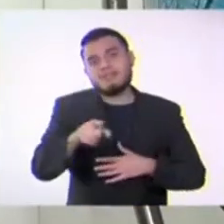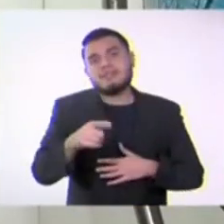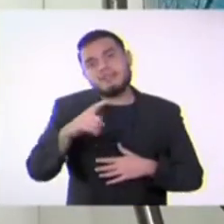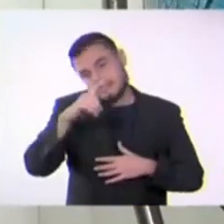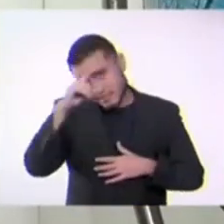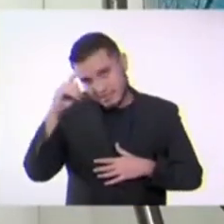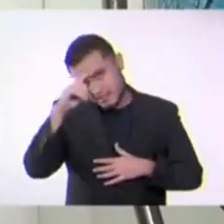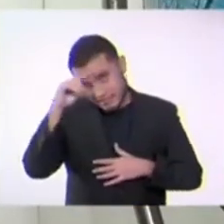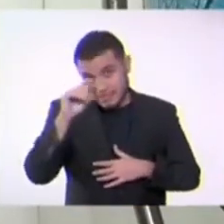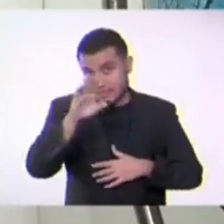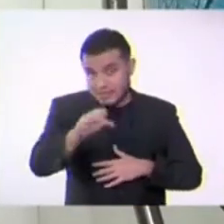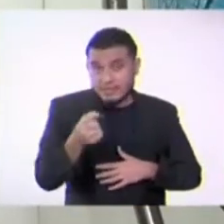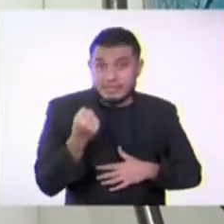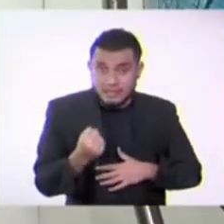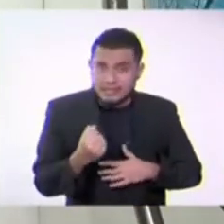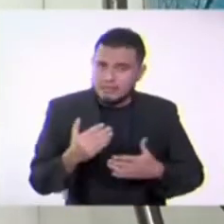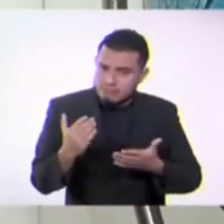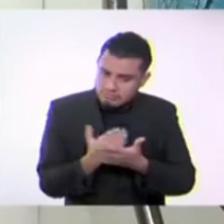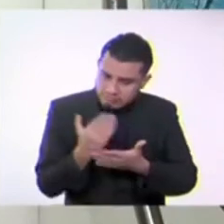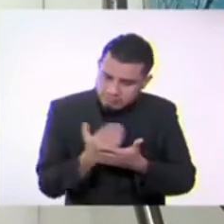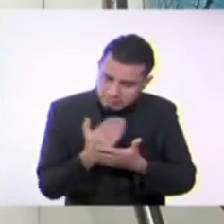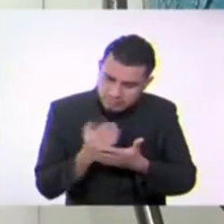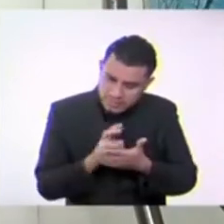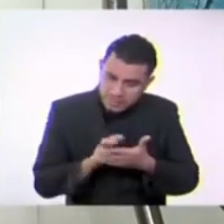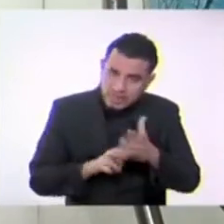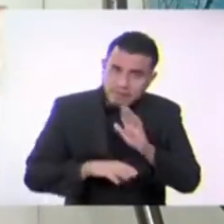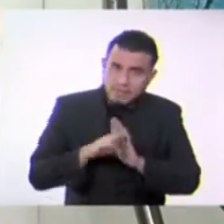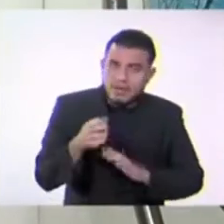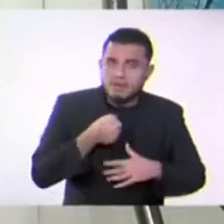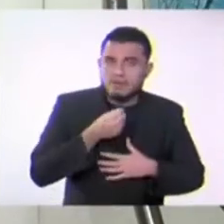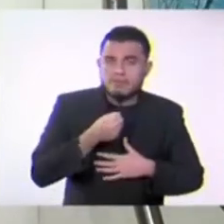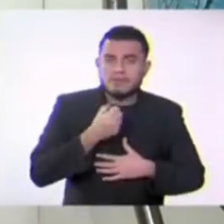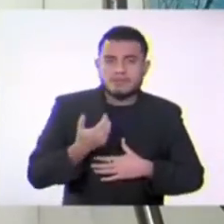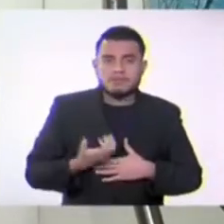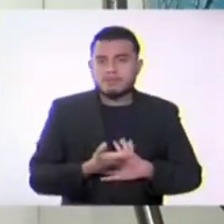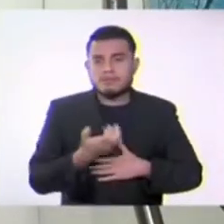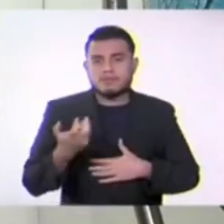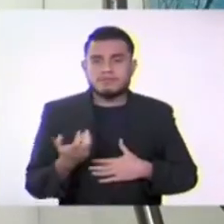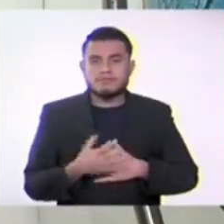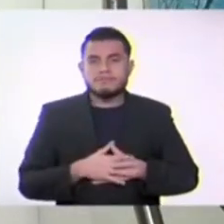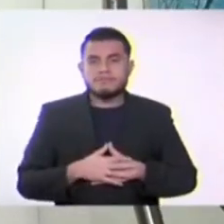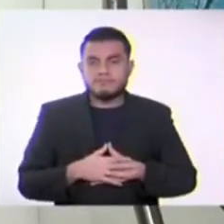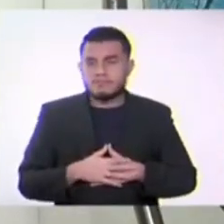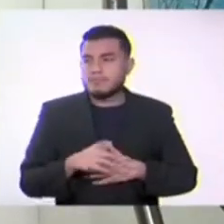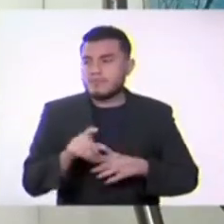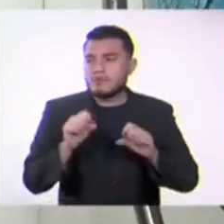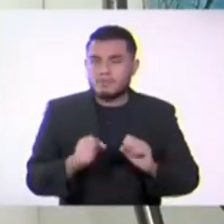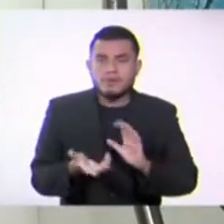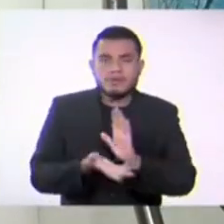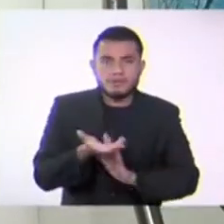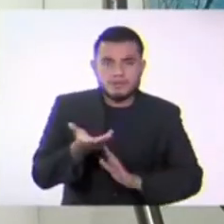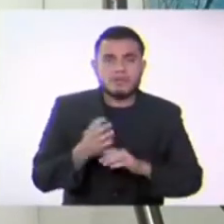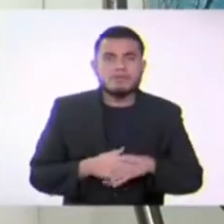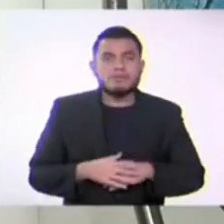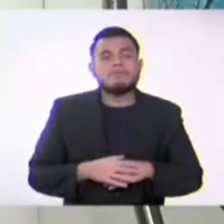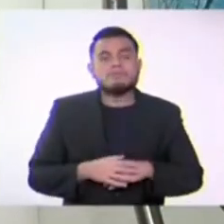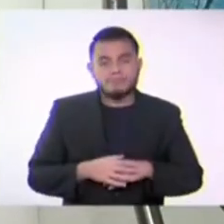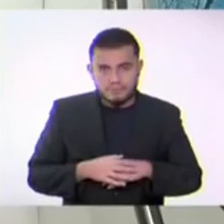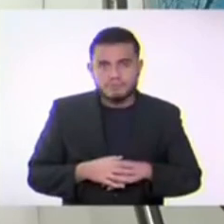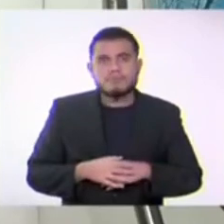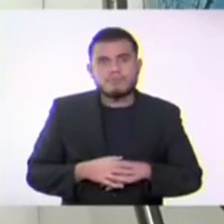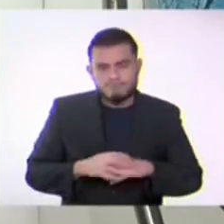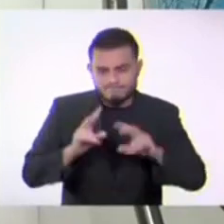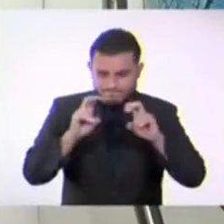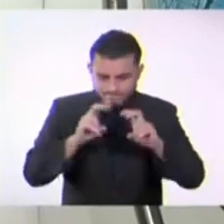seguir investigando, seguir leyendo más información de estos acontecimientos históricos y desarrollar también un sentido crítico a